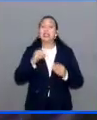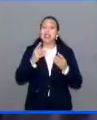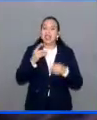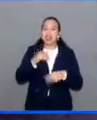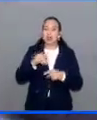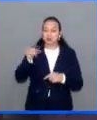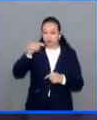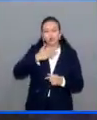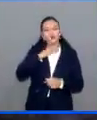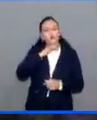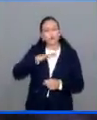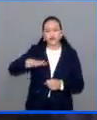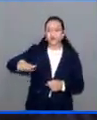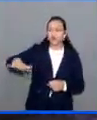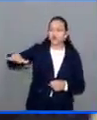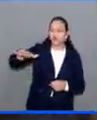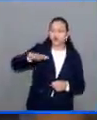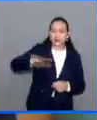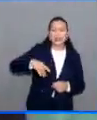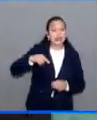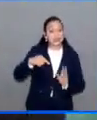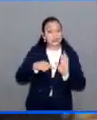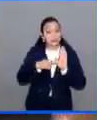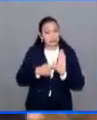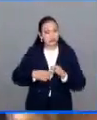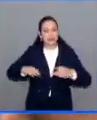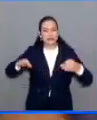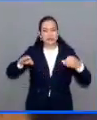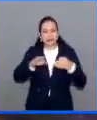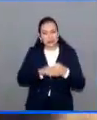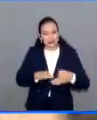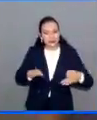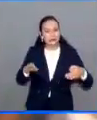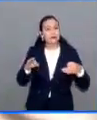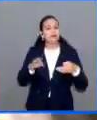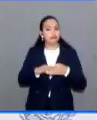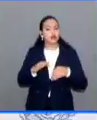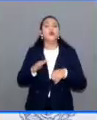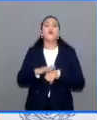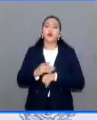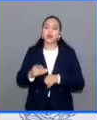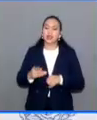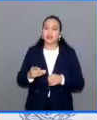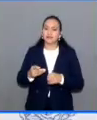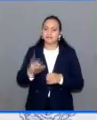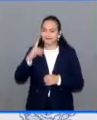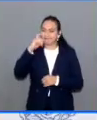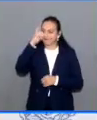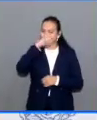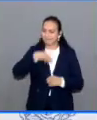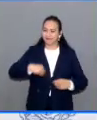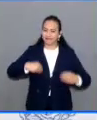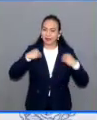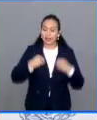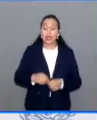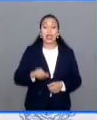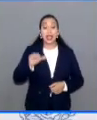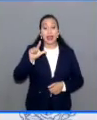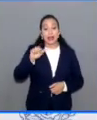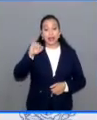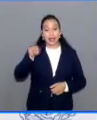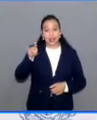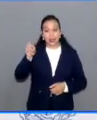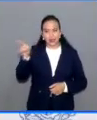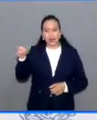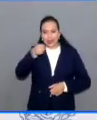son manifestaciones cotidianas de un complejo escenario. Alejandro Encinas, secretario de